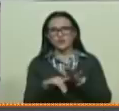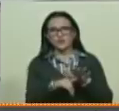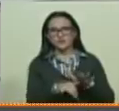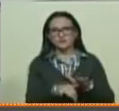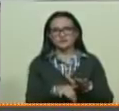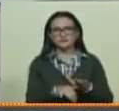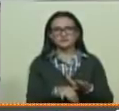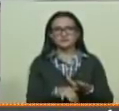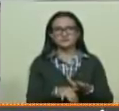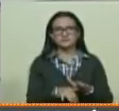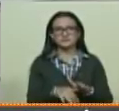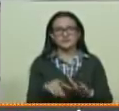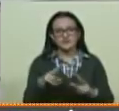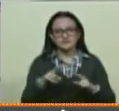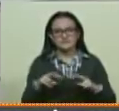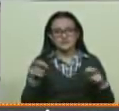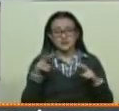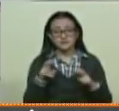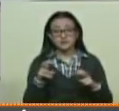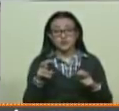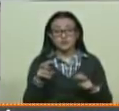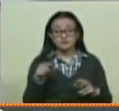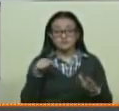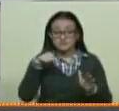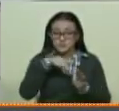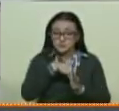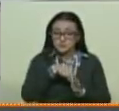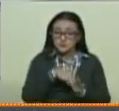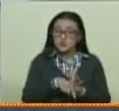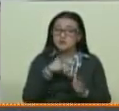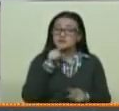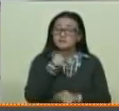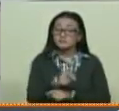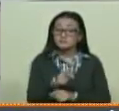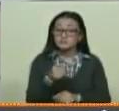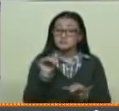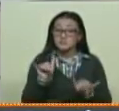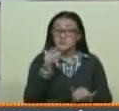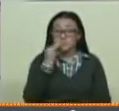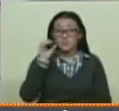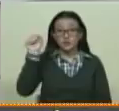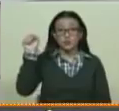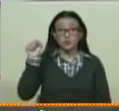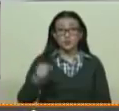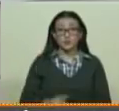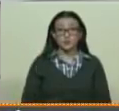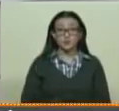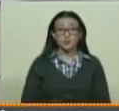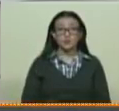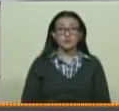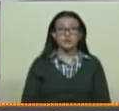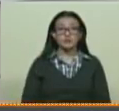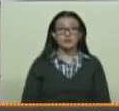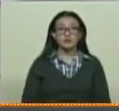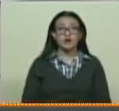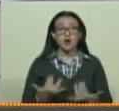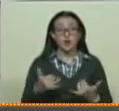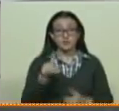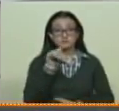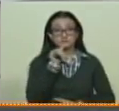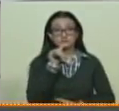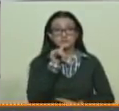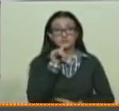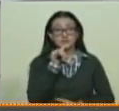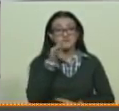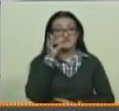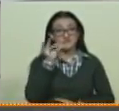esa investigación profunda que solicitó el presidente Nicolás Maduro, hoy ha informado el fiscal general de la